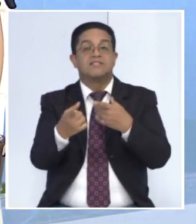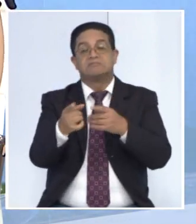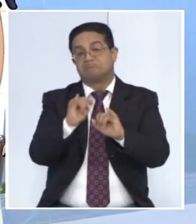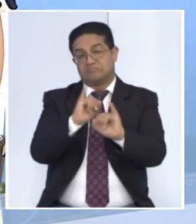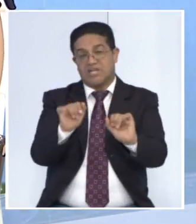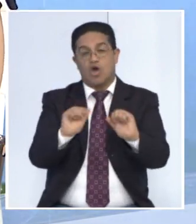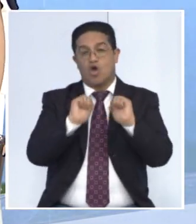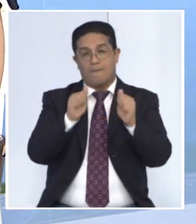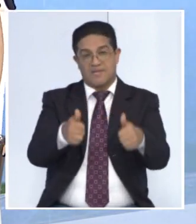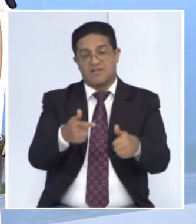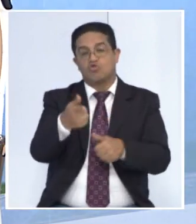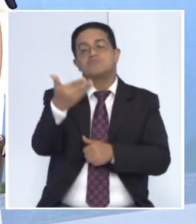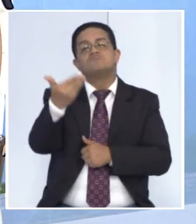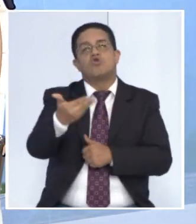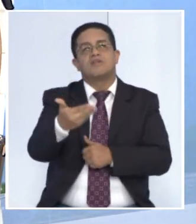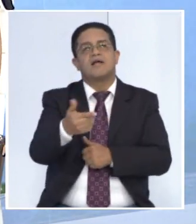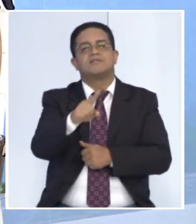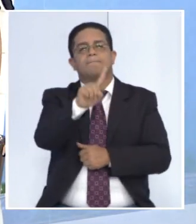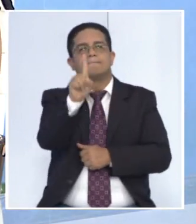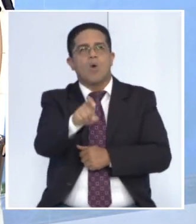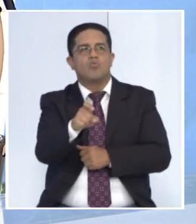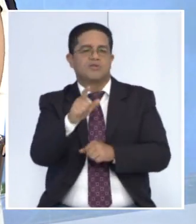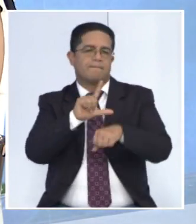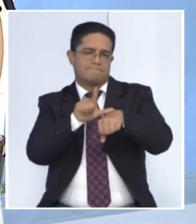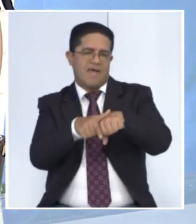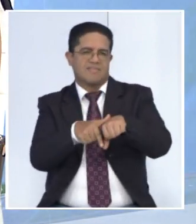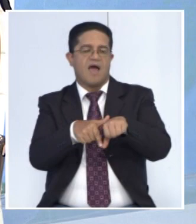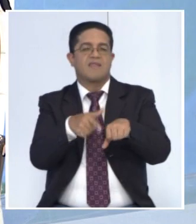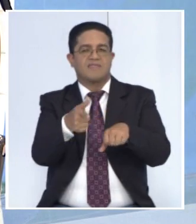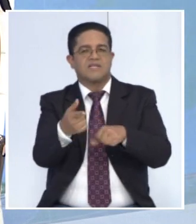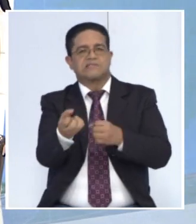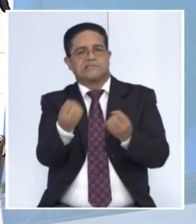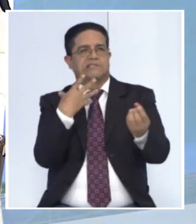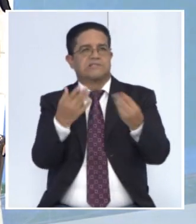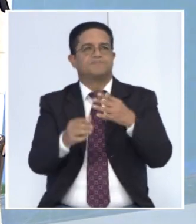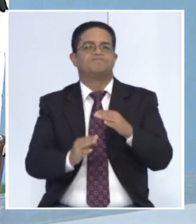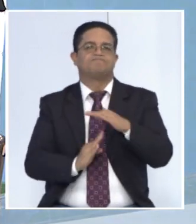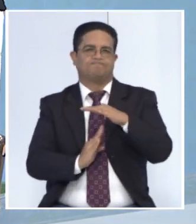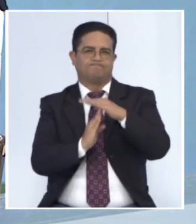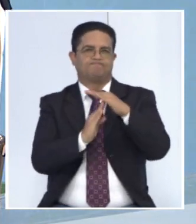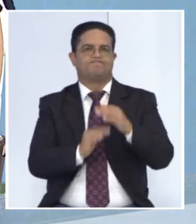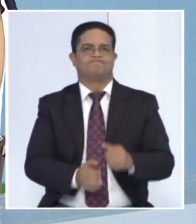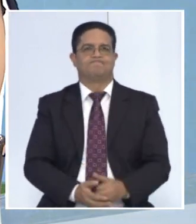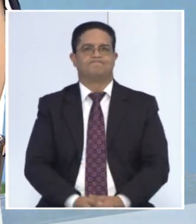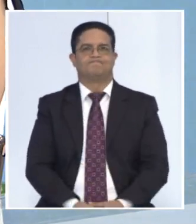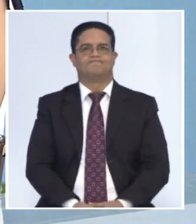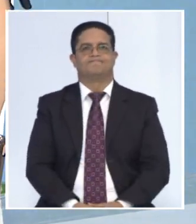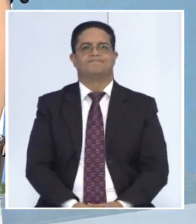participación, sumamente importante, ya la leeremos al regreso para que nos ayuden a responder. Volvemos.